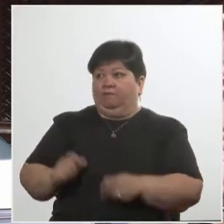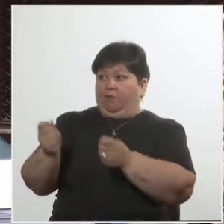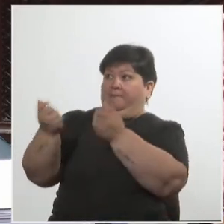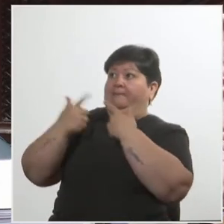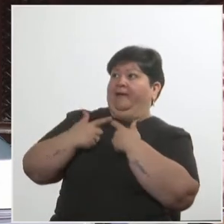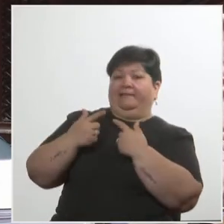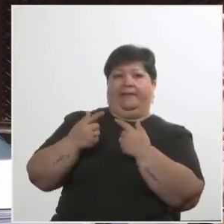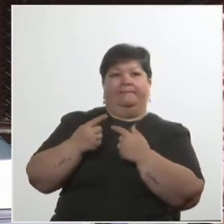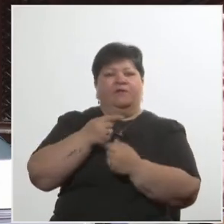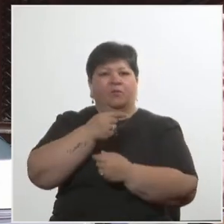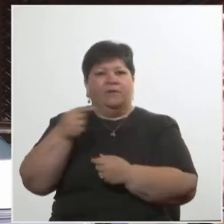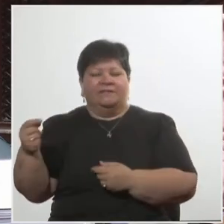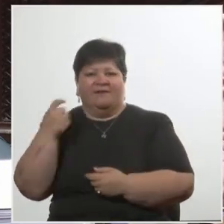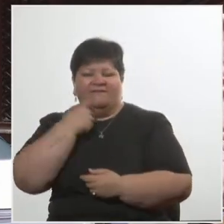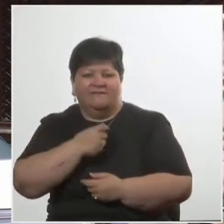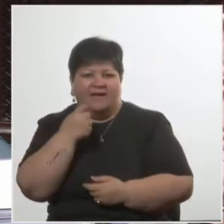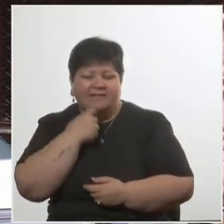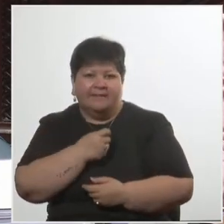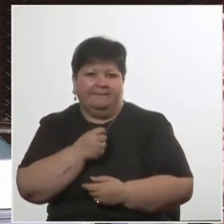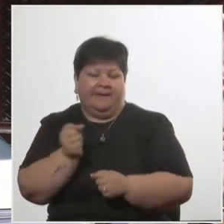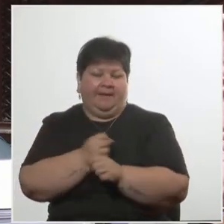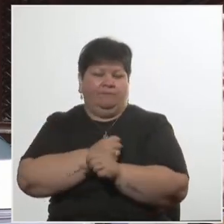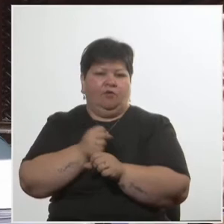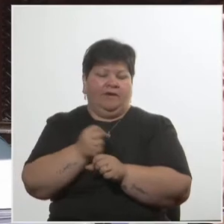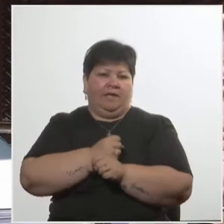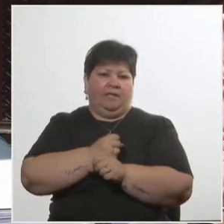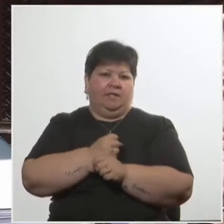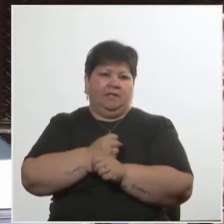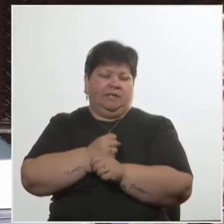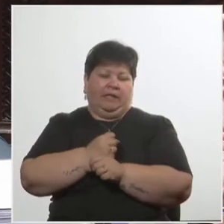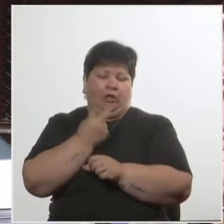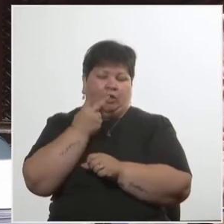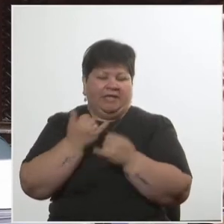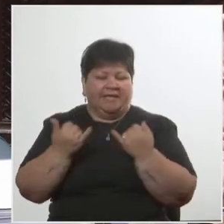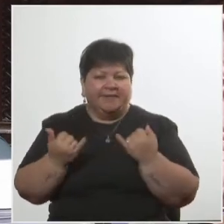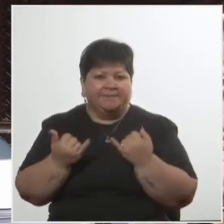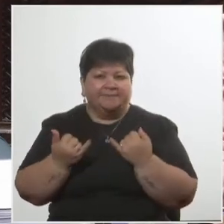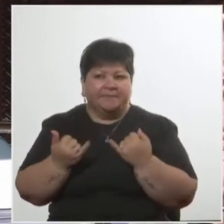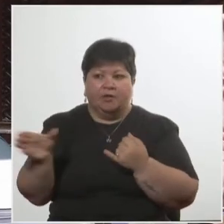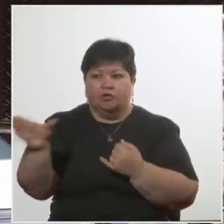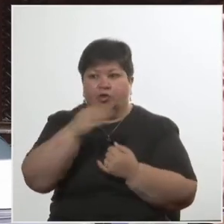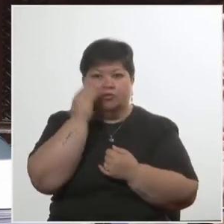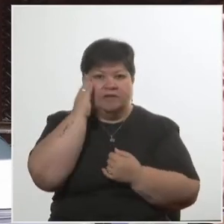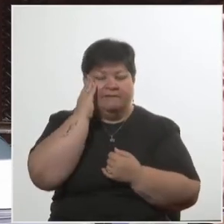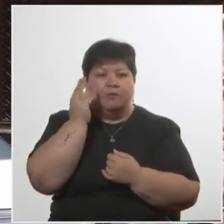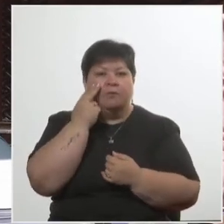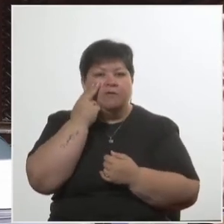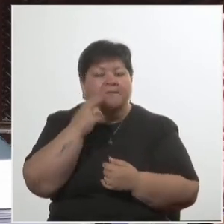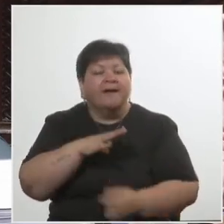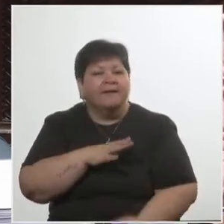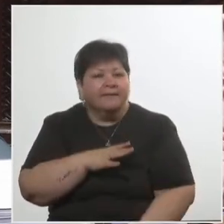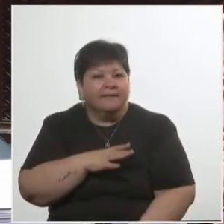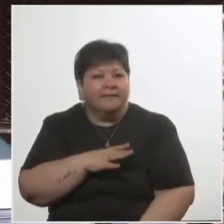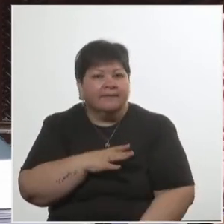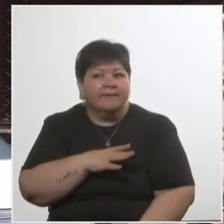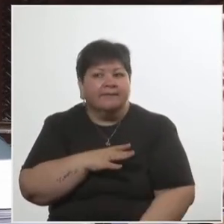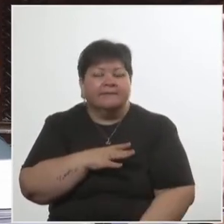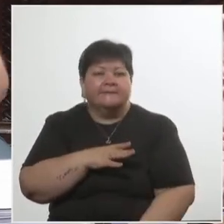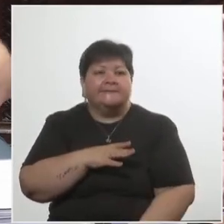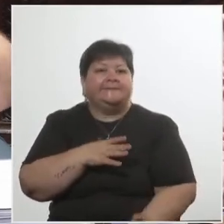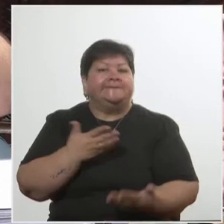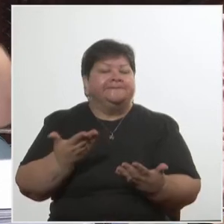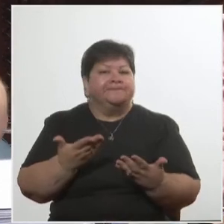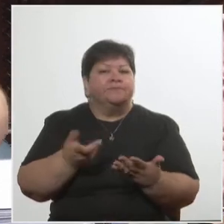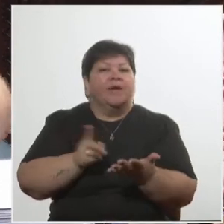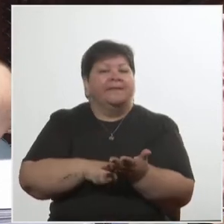proyecto faltando una semana para aprobarlo en 48 horas cuando todos sabemos que tenemos un problema cuando se viene además